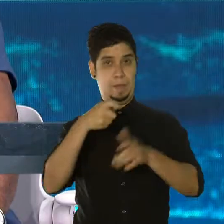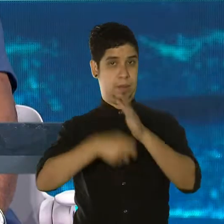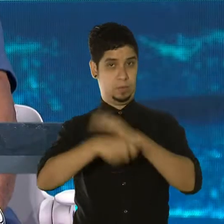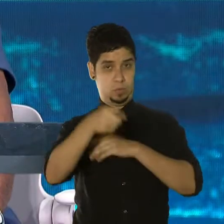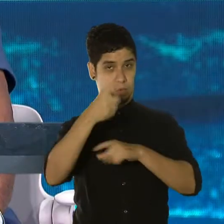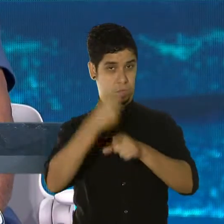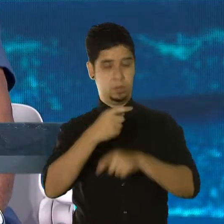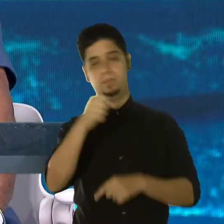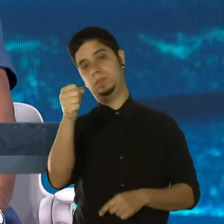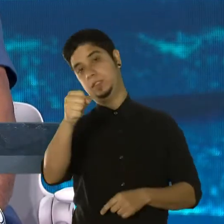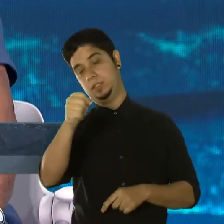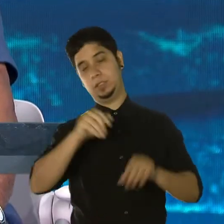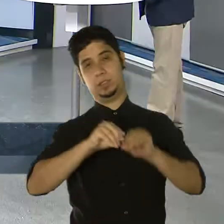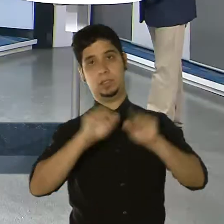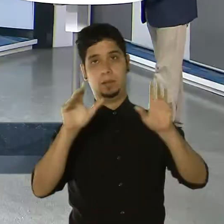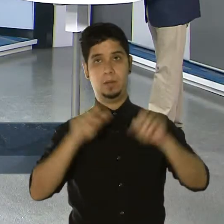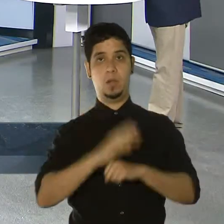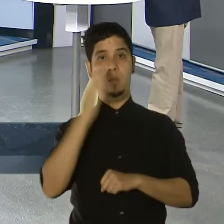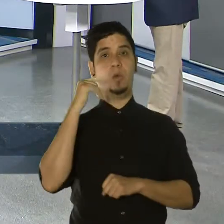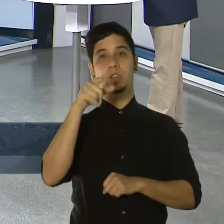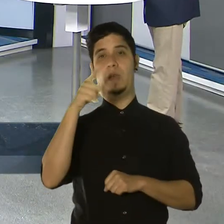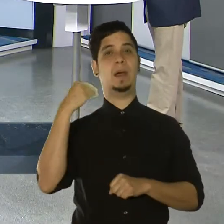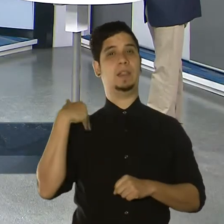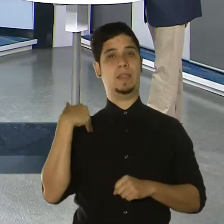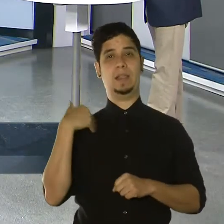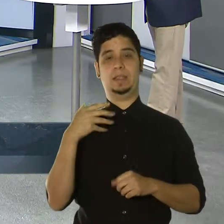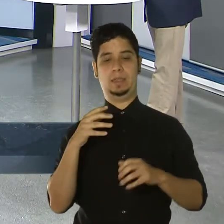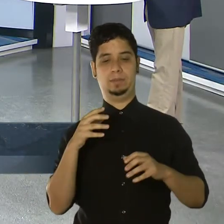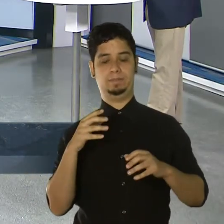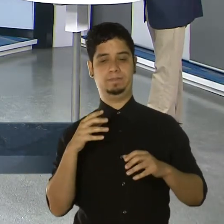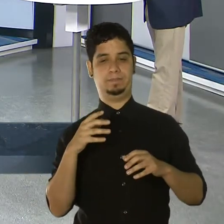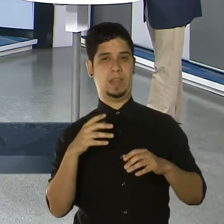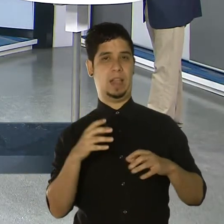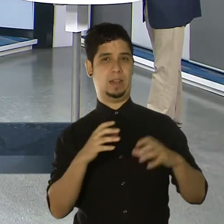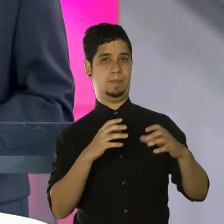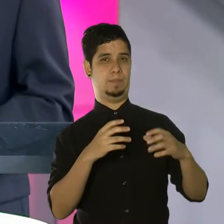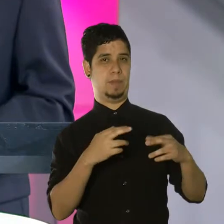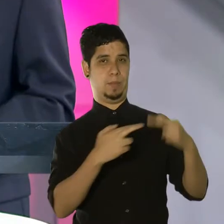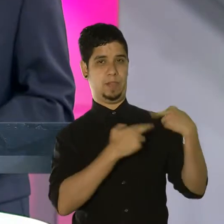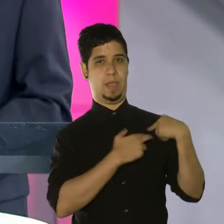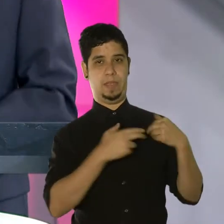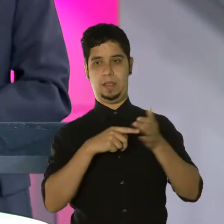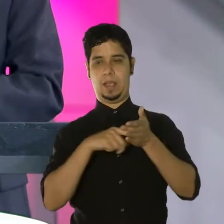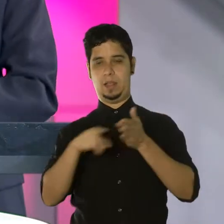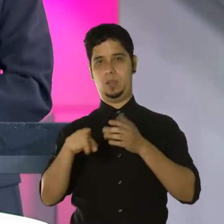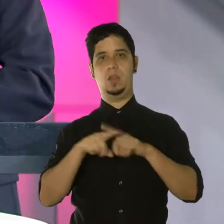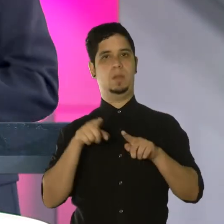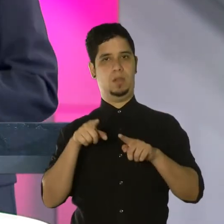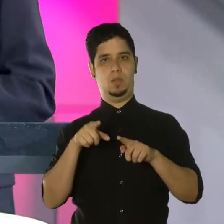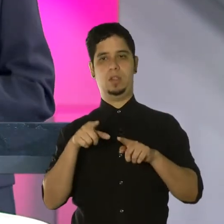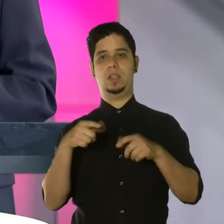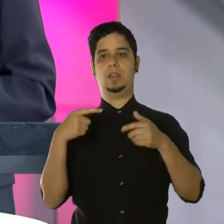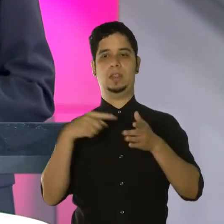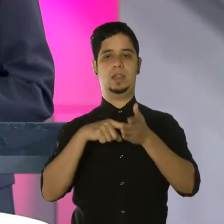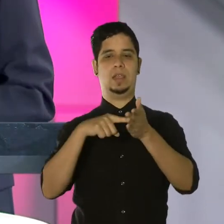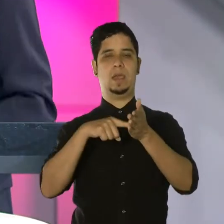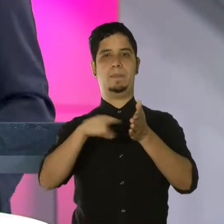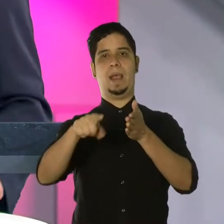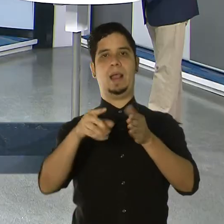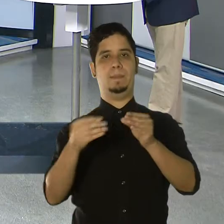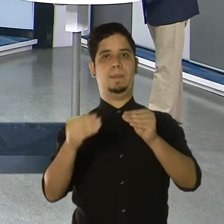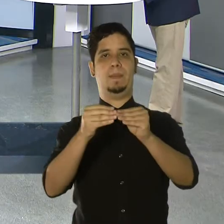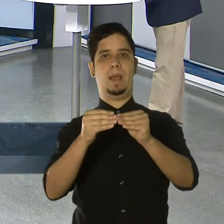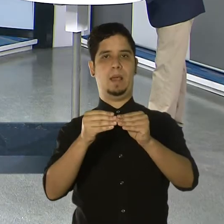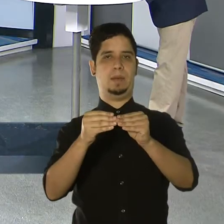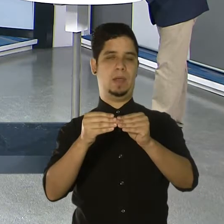Sí. Porque usted tiene que asumir el gasto, pero ustedes se lo tendrían que entonces traspasar al consumidor.